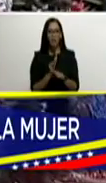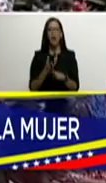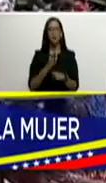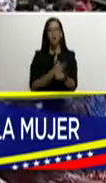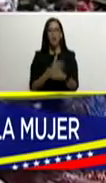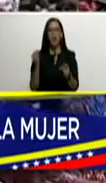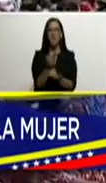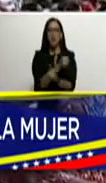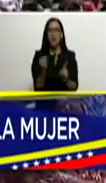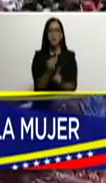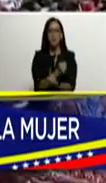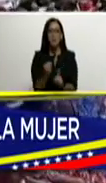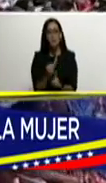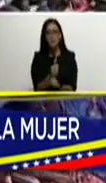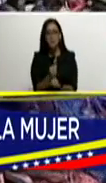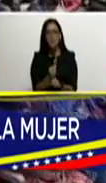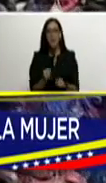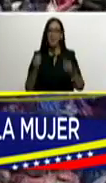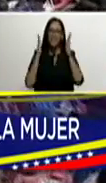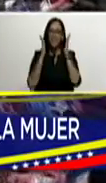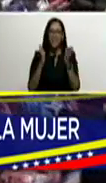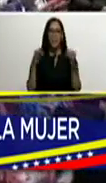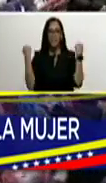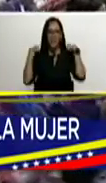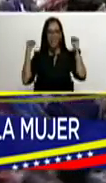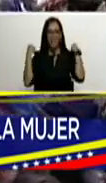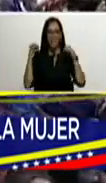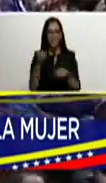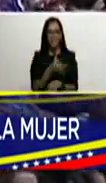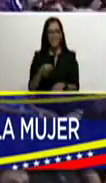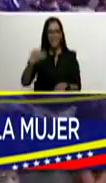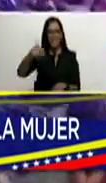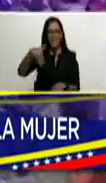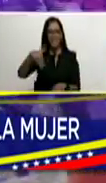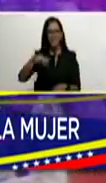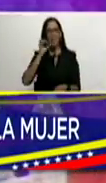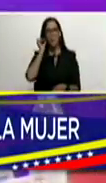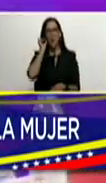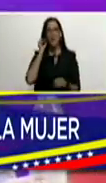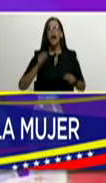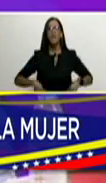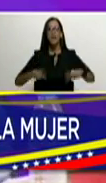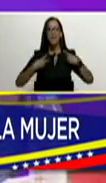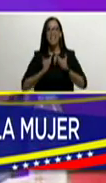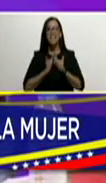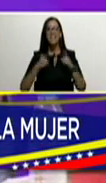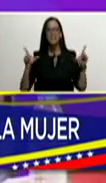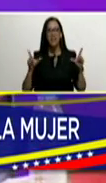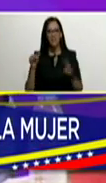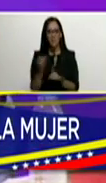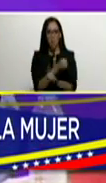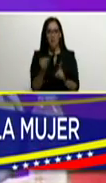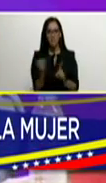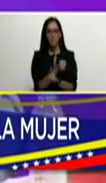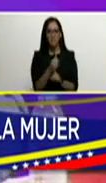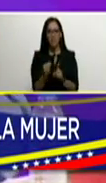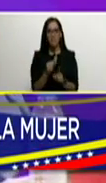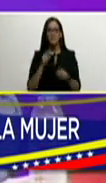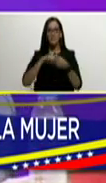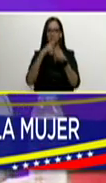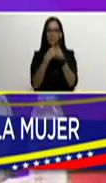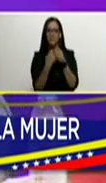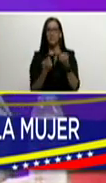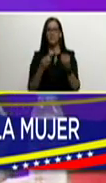a garantizar el ejercicio efectivo del derecho a la mujer a una vida libre de violencia y articular estos mecanismos y